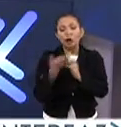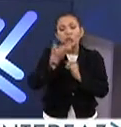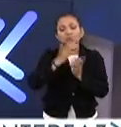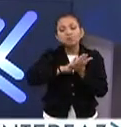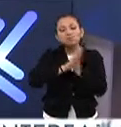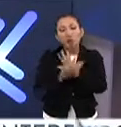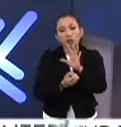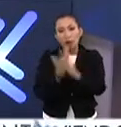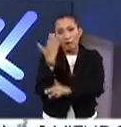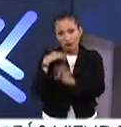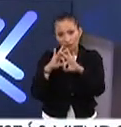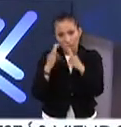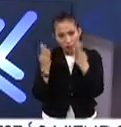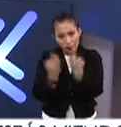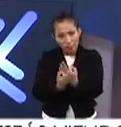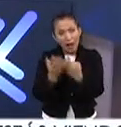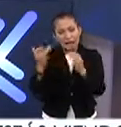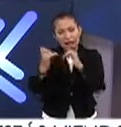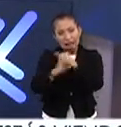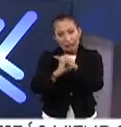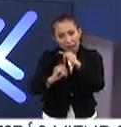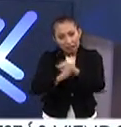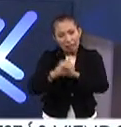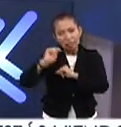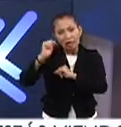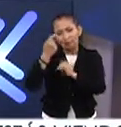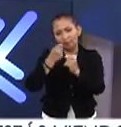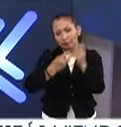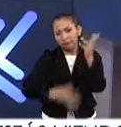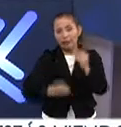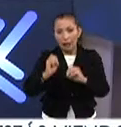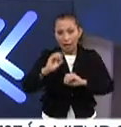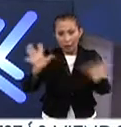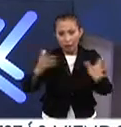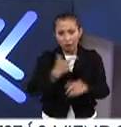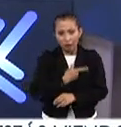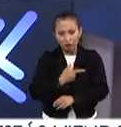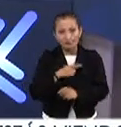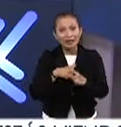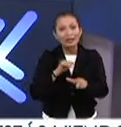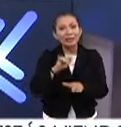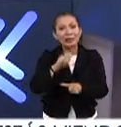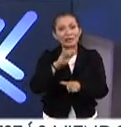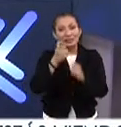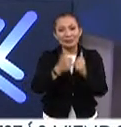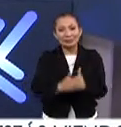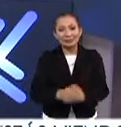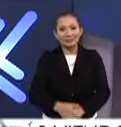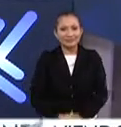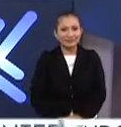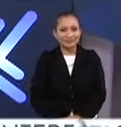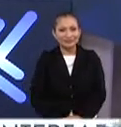adaptando a estas nuevas tendencias de las redes, de la tecnología, etcétera. ¿Cómo no? Mucho gusto. Seguimos en Interfaz, no se vayan.